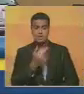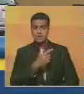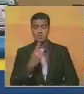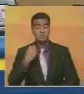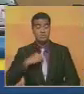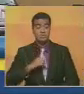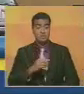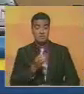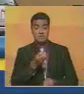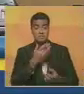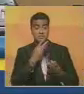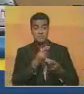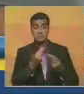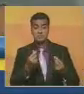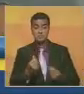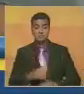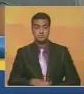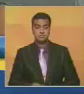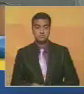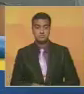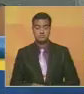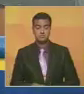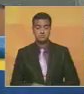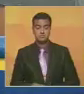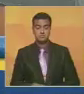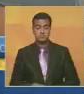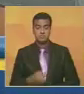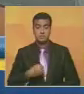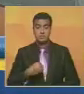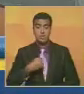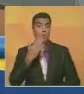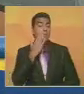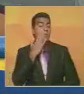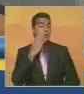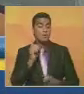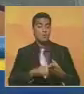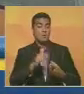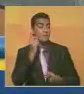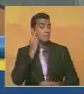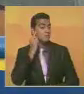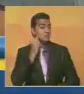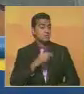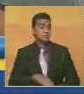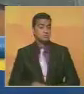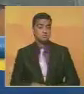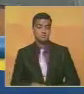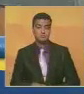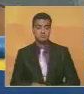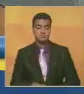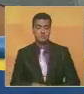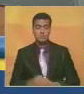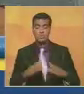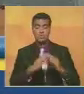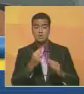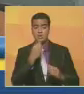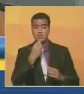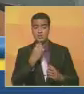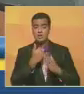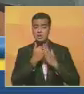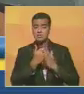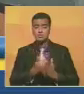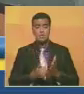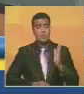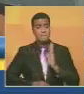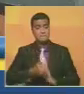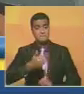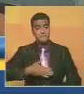poseen bienes de fortuna. Pero yo como madre, como esposa, como todo, le pido que me ayuden lo